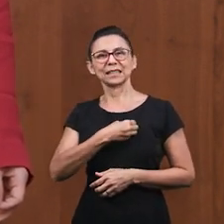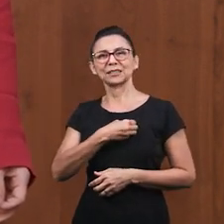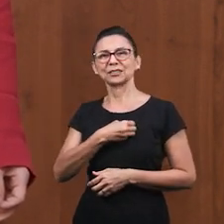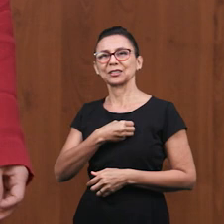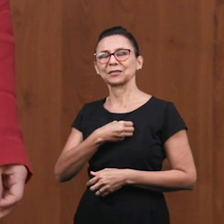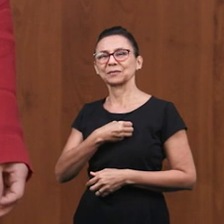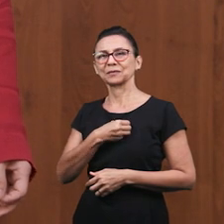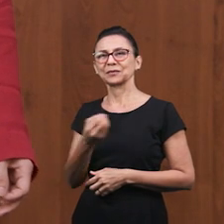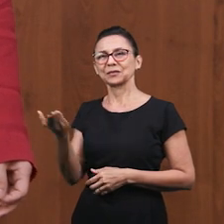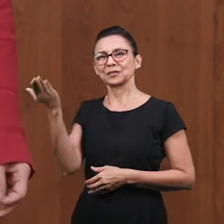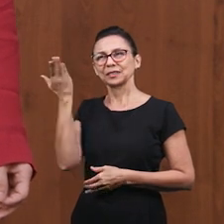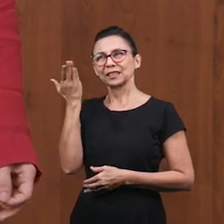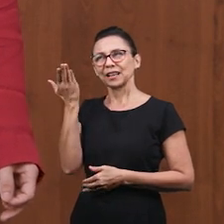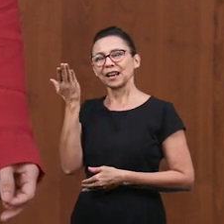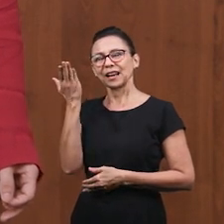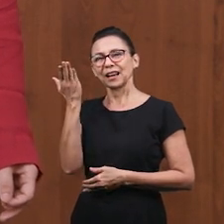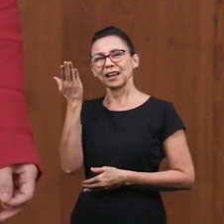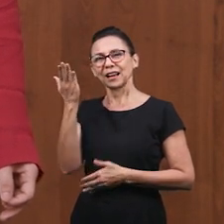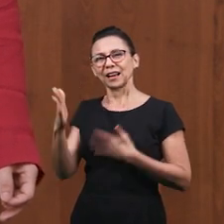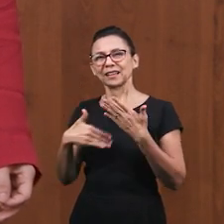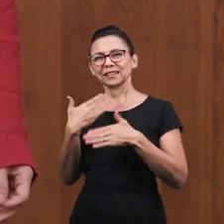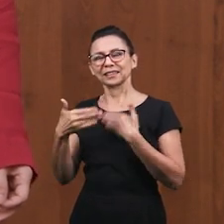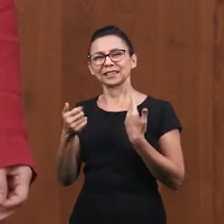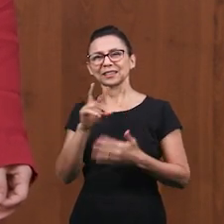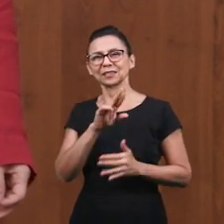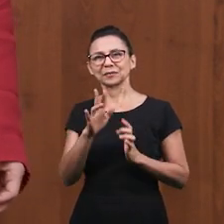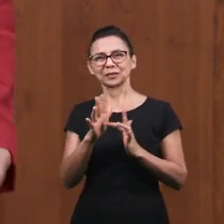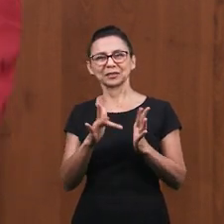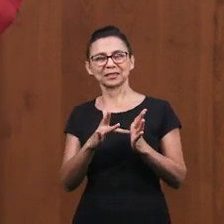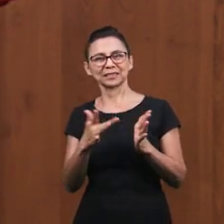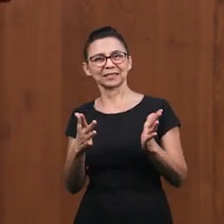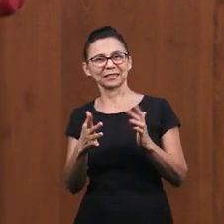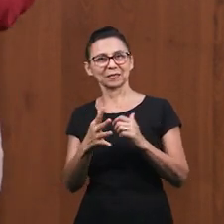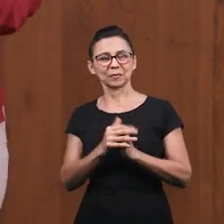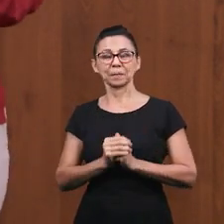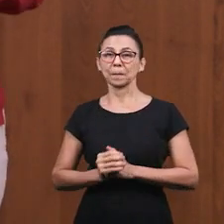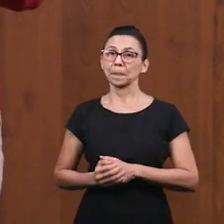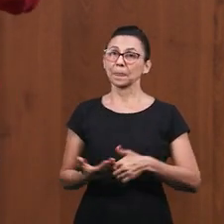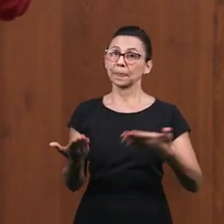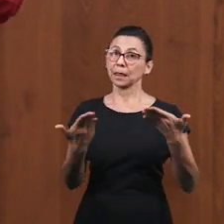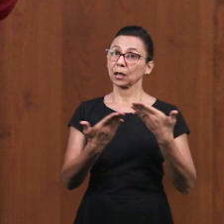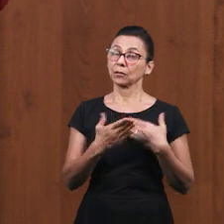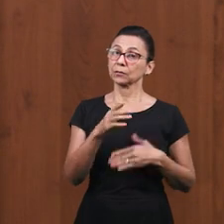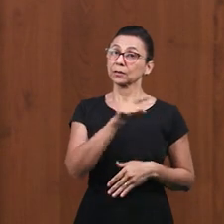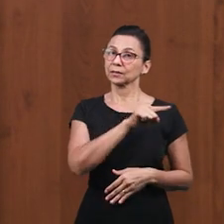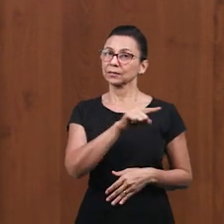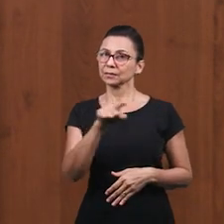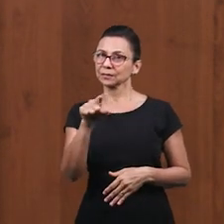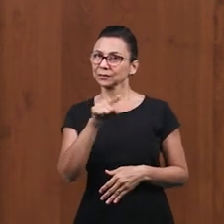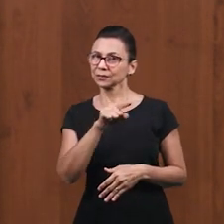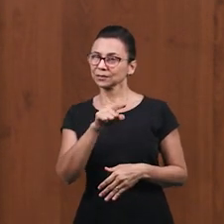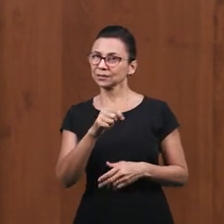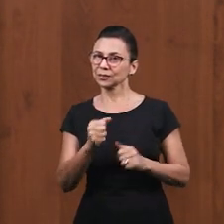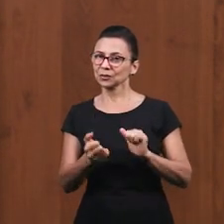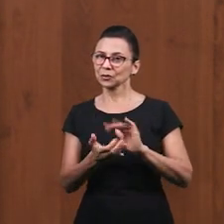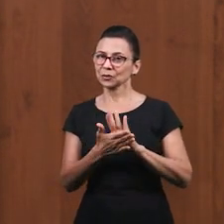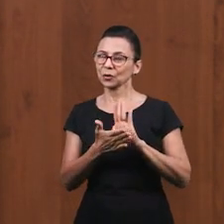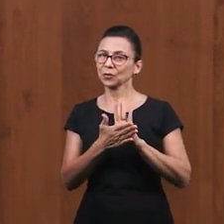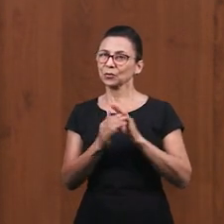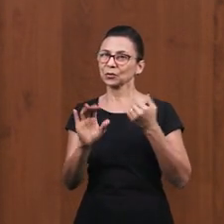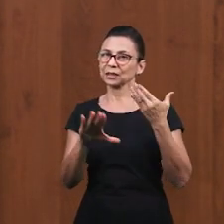tu alegría, en nombre de Jesús, amén. Y ahora yo les invito a ustedes a cantar el